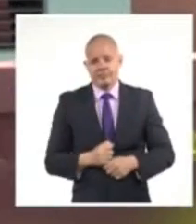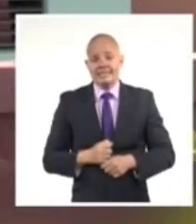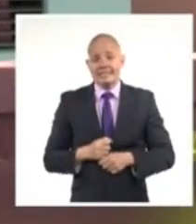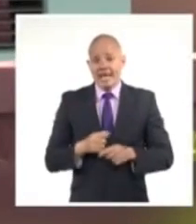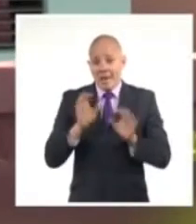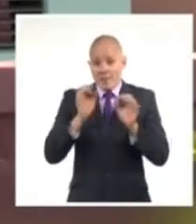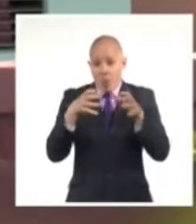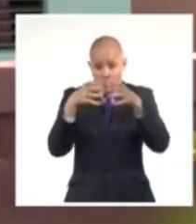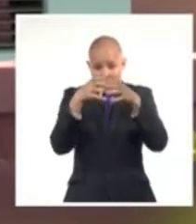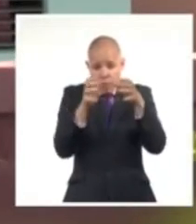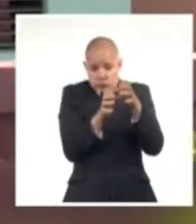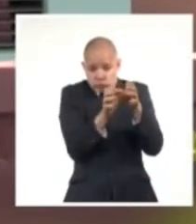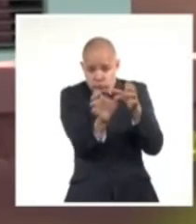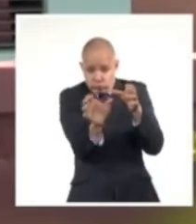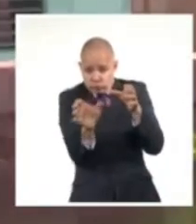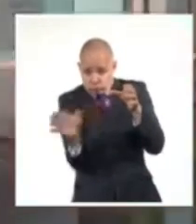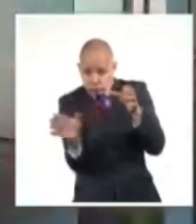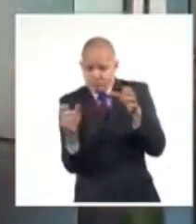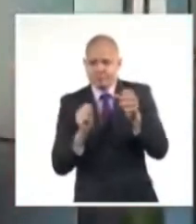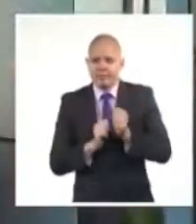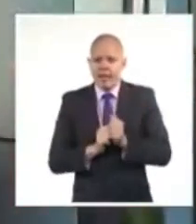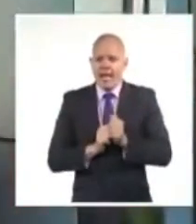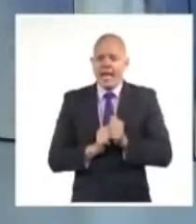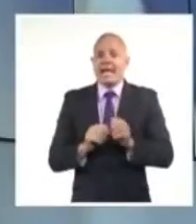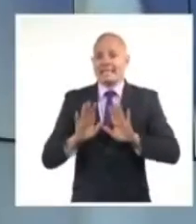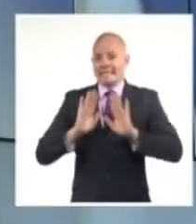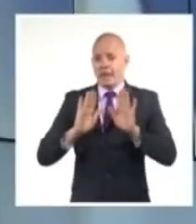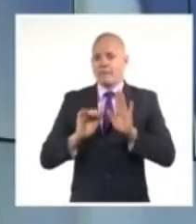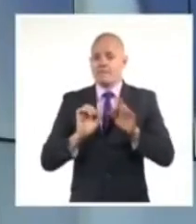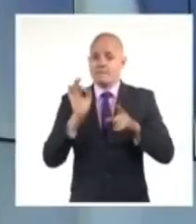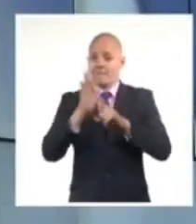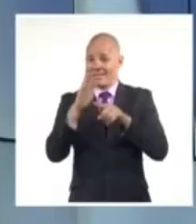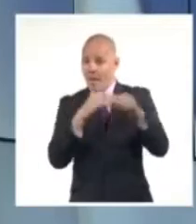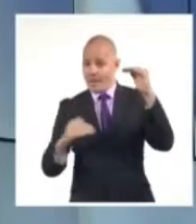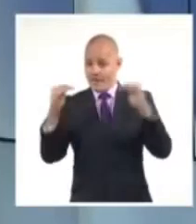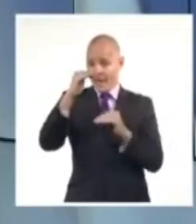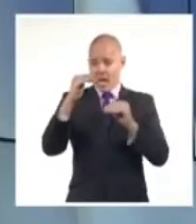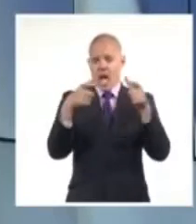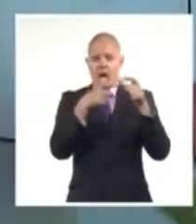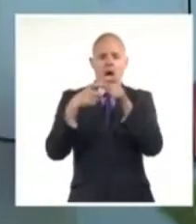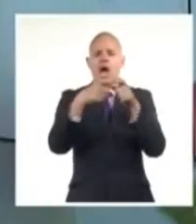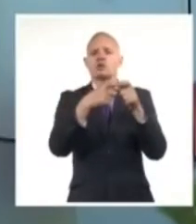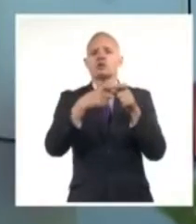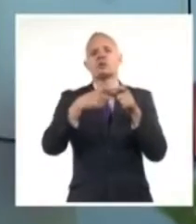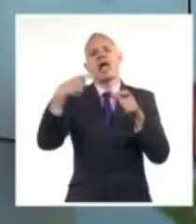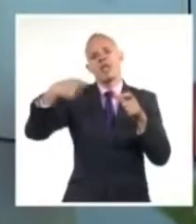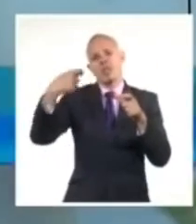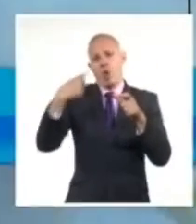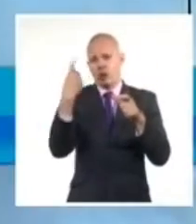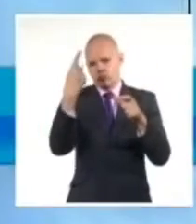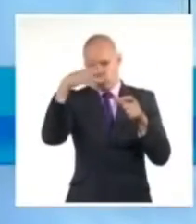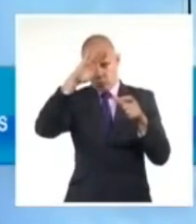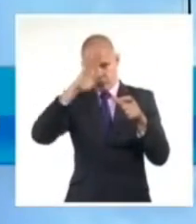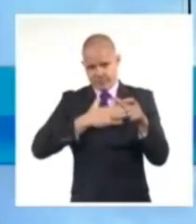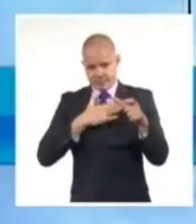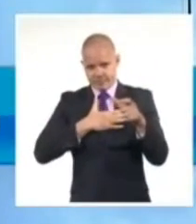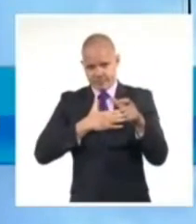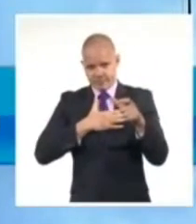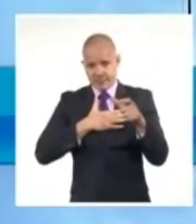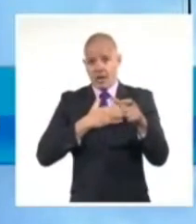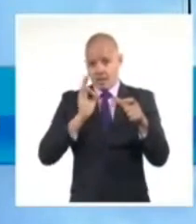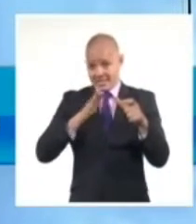Sí, la Unión Nacional de Juristas de Cuba, para contribuir al desarrollo de la ciencia jurídica y la práctica del derecho e incentivar la